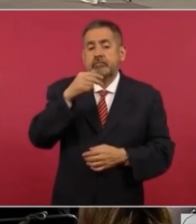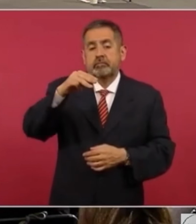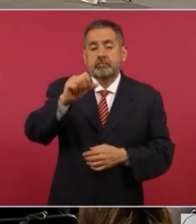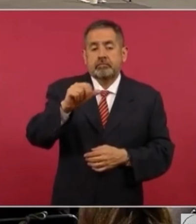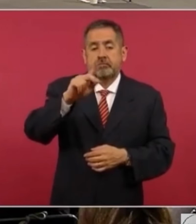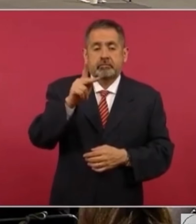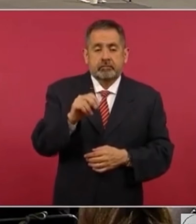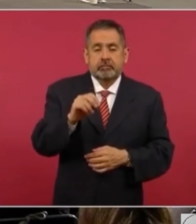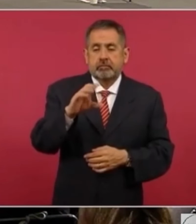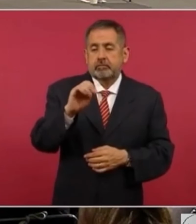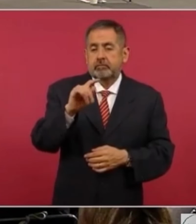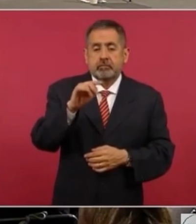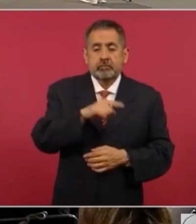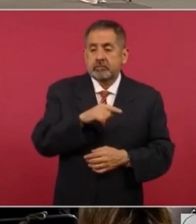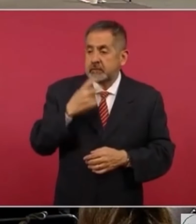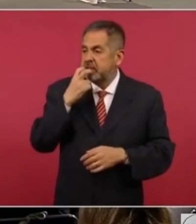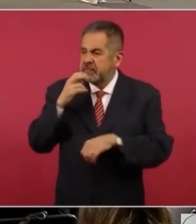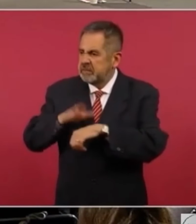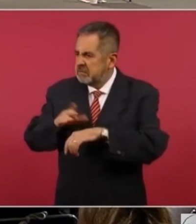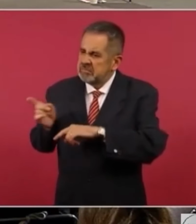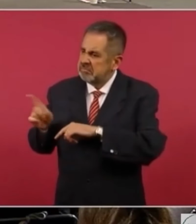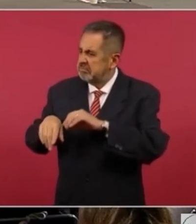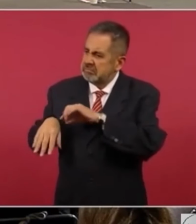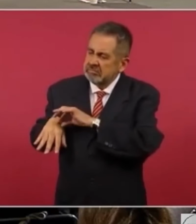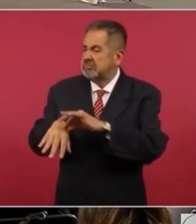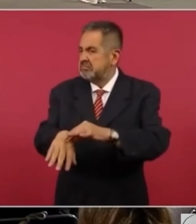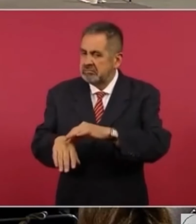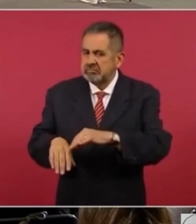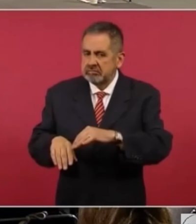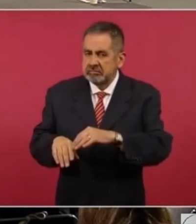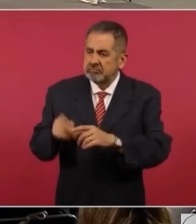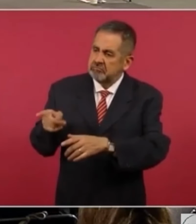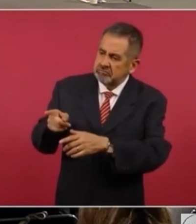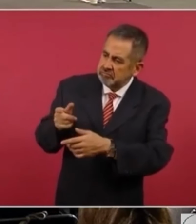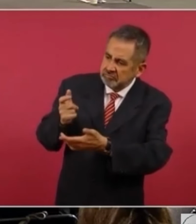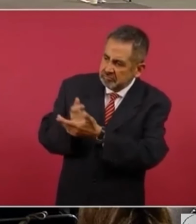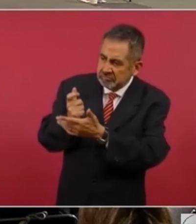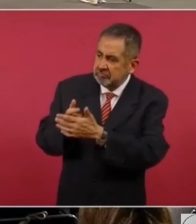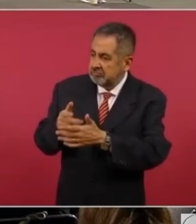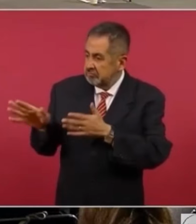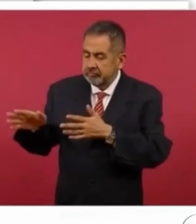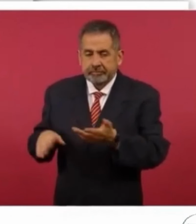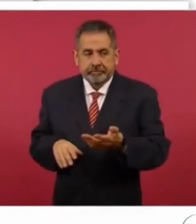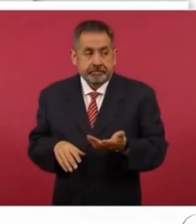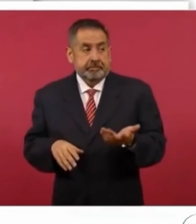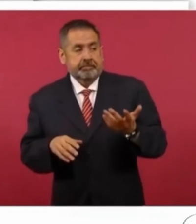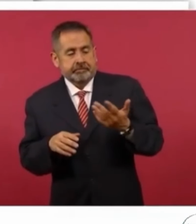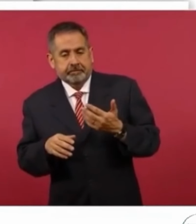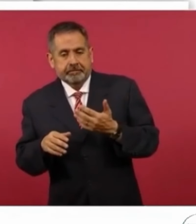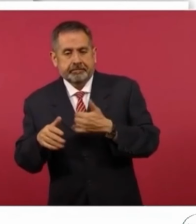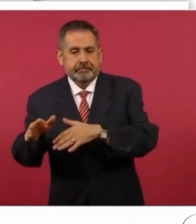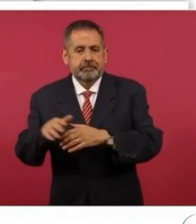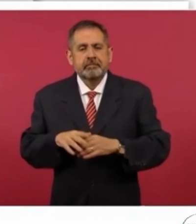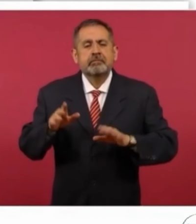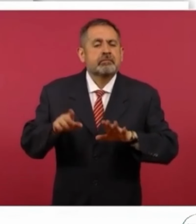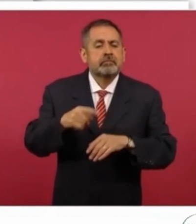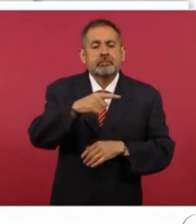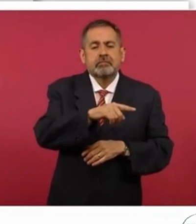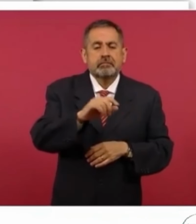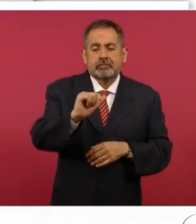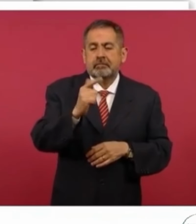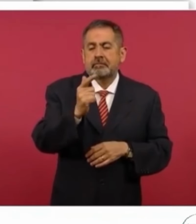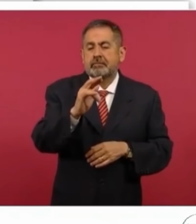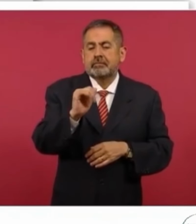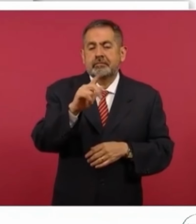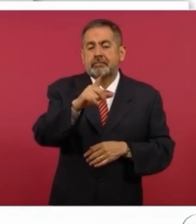sido acarreados y amenazados. O que fue una marcha de Estado, como lo calificó Héctor Aguilar Camín. El